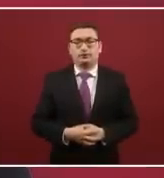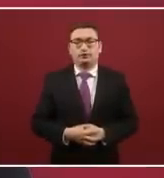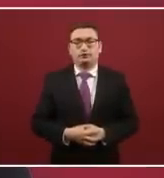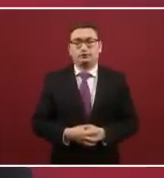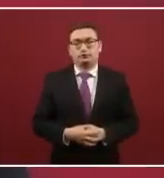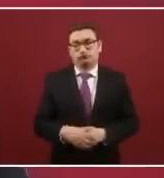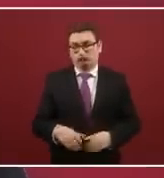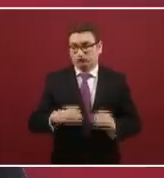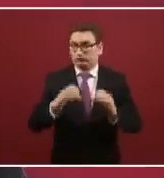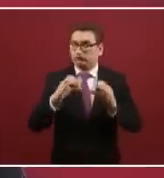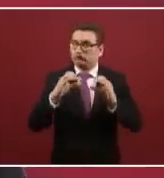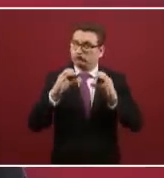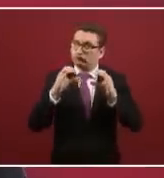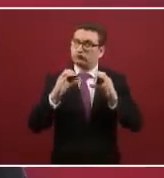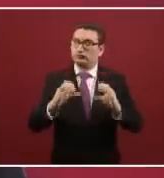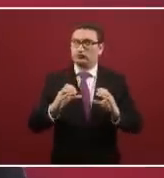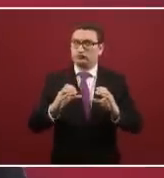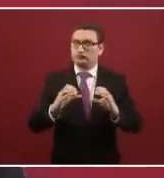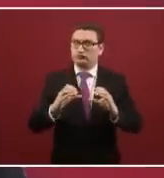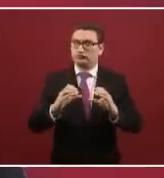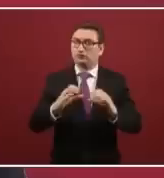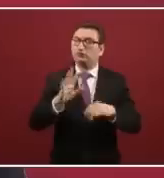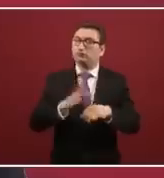aquí hay tranza.